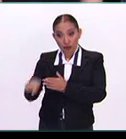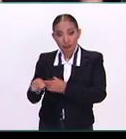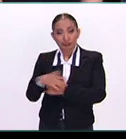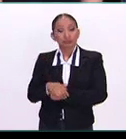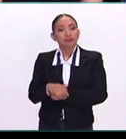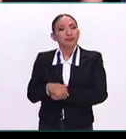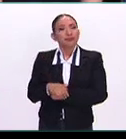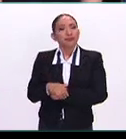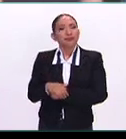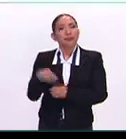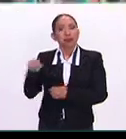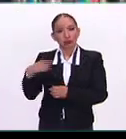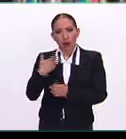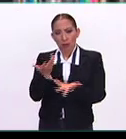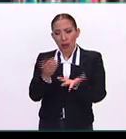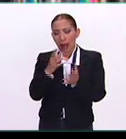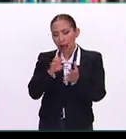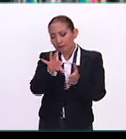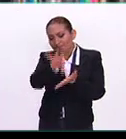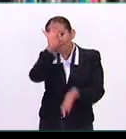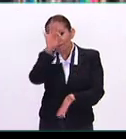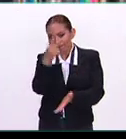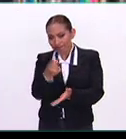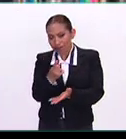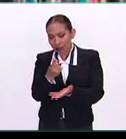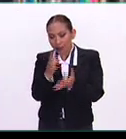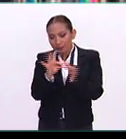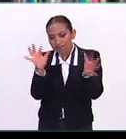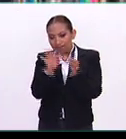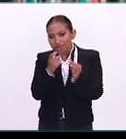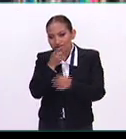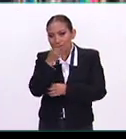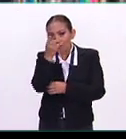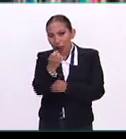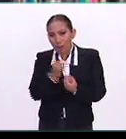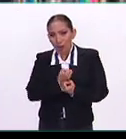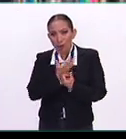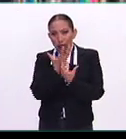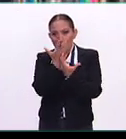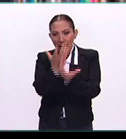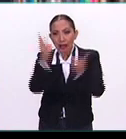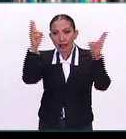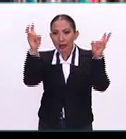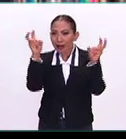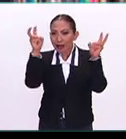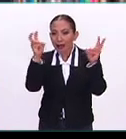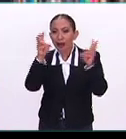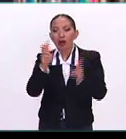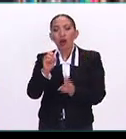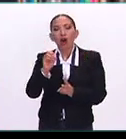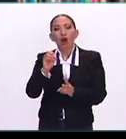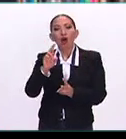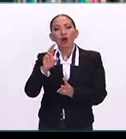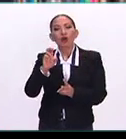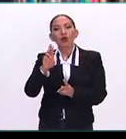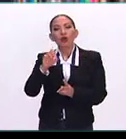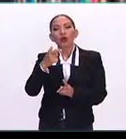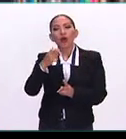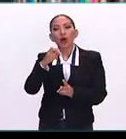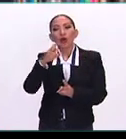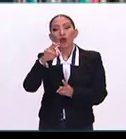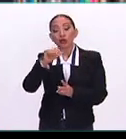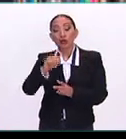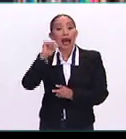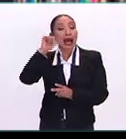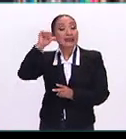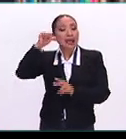Negros. Voy a compartir de este libro el poema que se titula Uroboros. Ayer